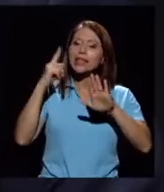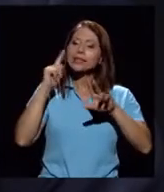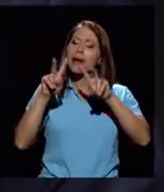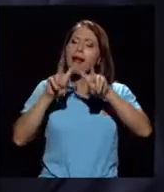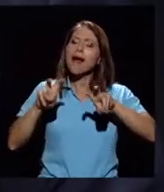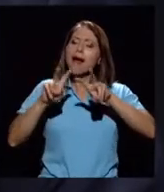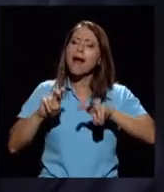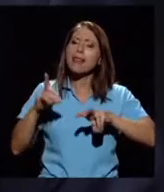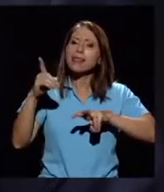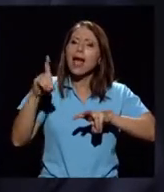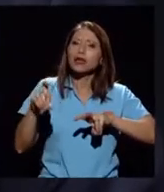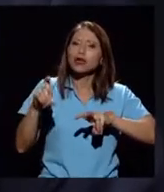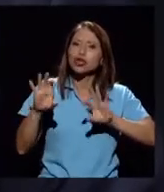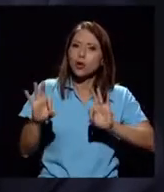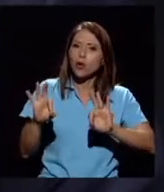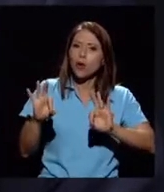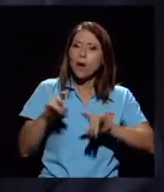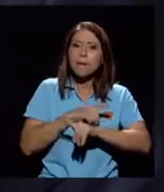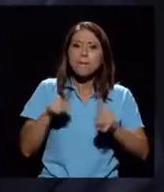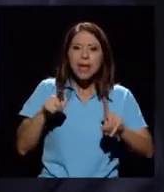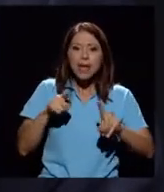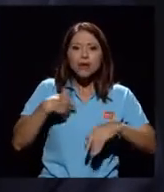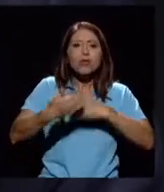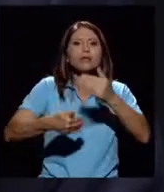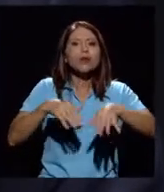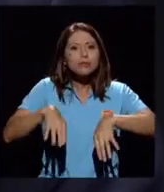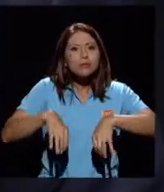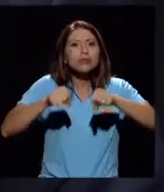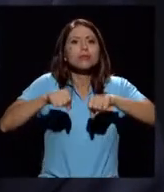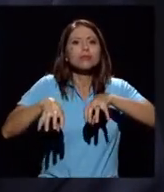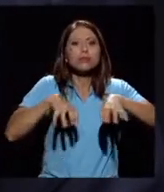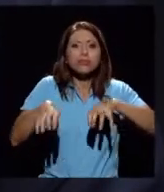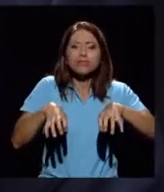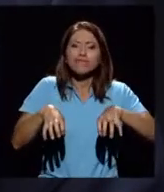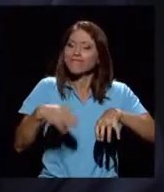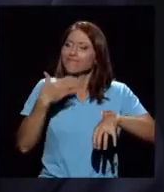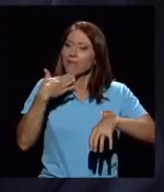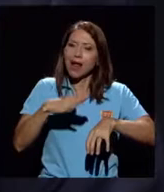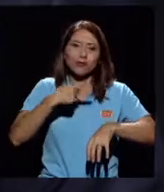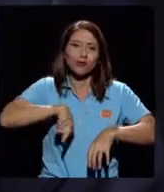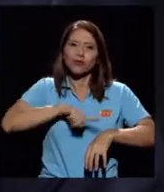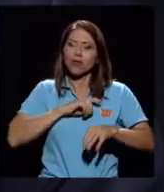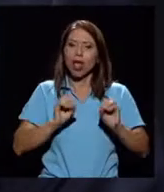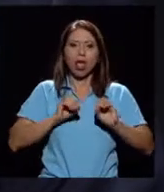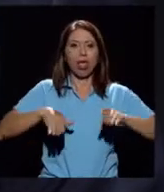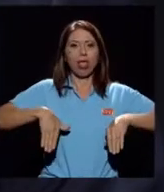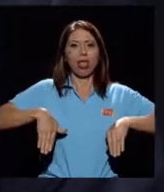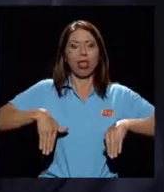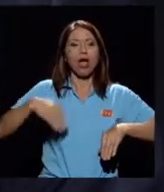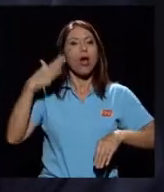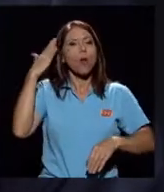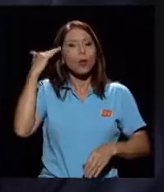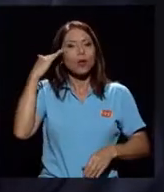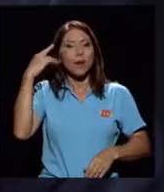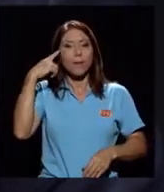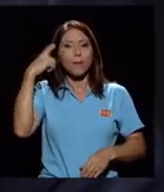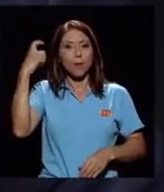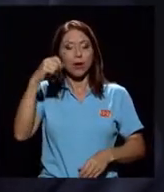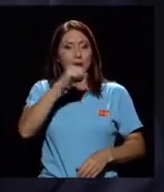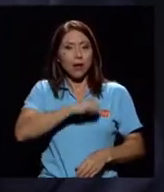muy malos en ejecutar y somos manos a ejecutar porque me parece a mí que que las autoridades en general